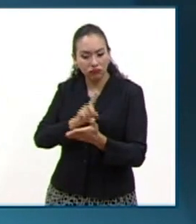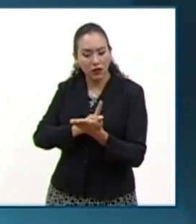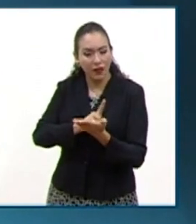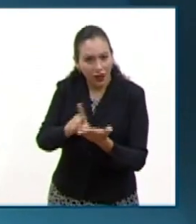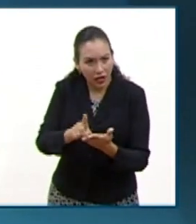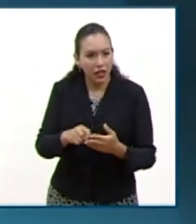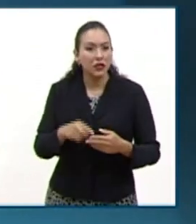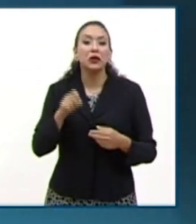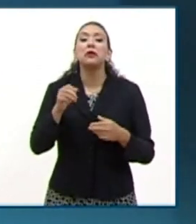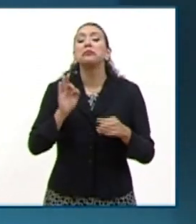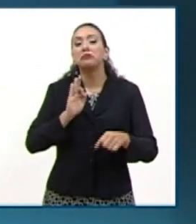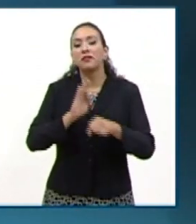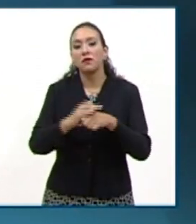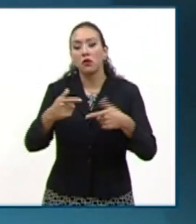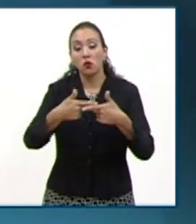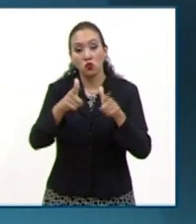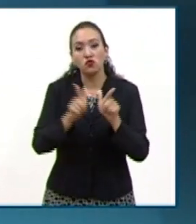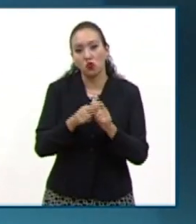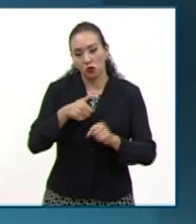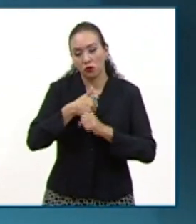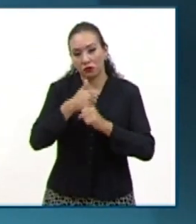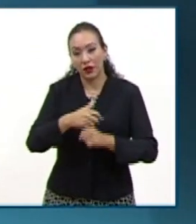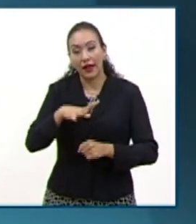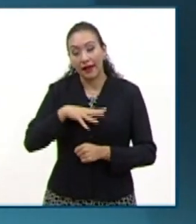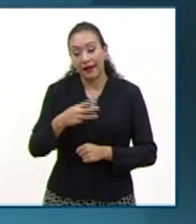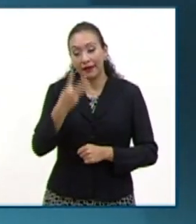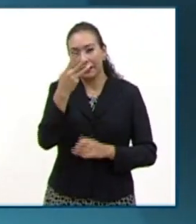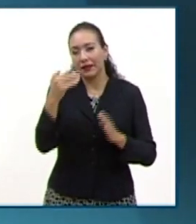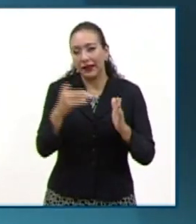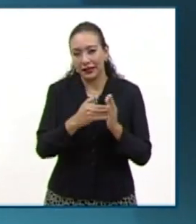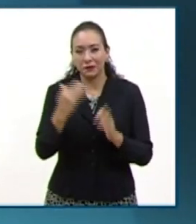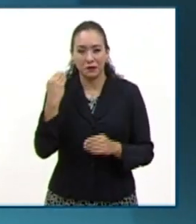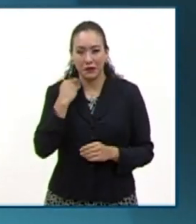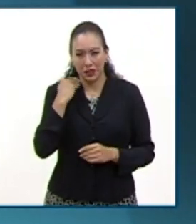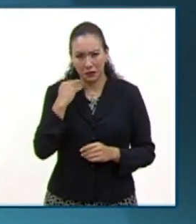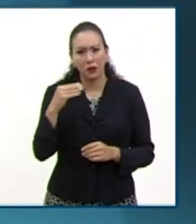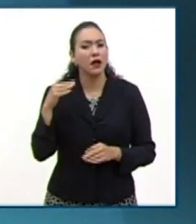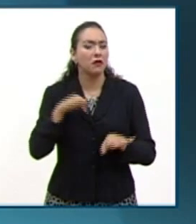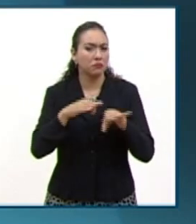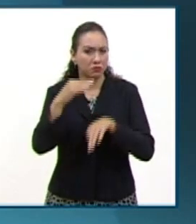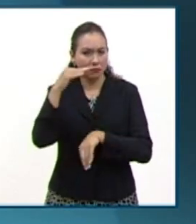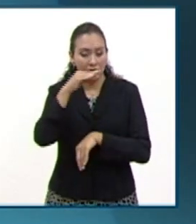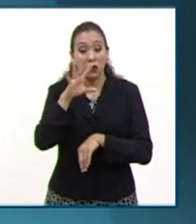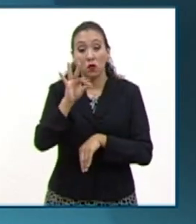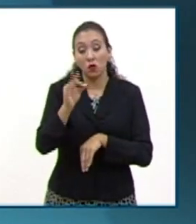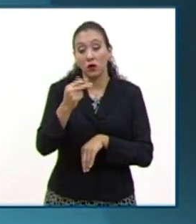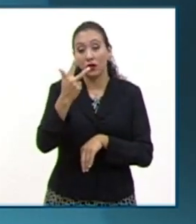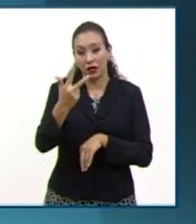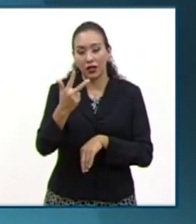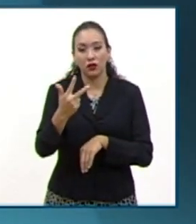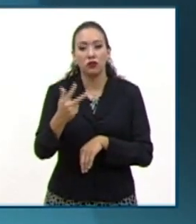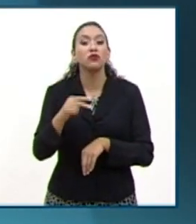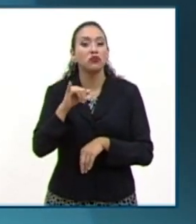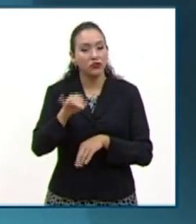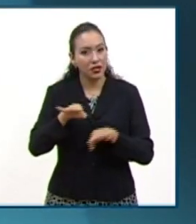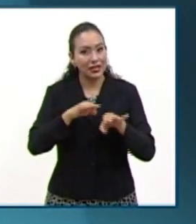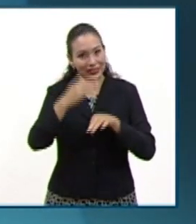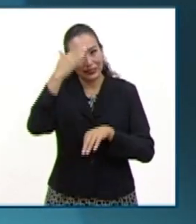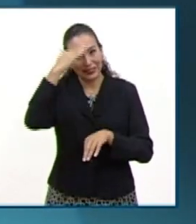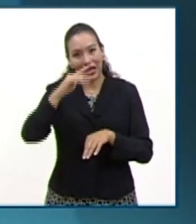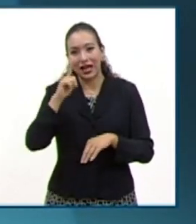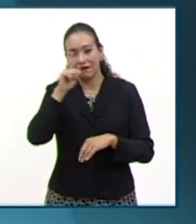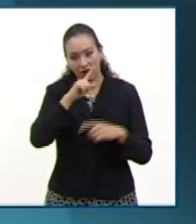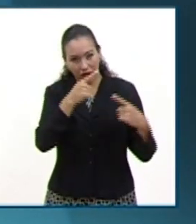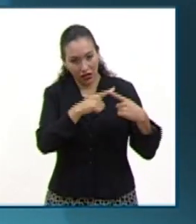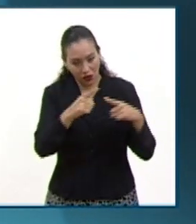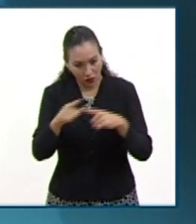y grupos vulnerables. Cuenta con casi 3,000 servidores públicos, entre los que están 48 defensores bilingües, en sus